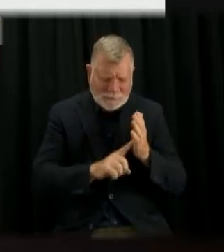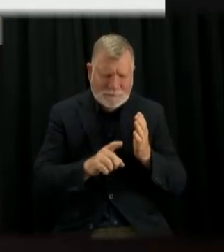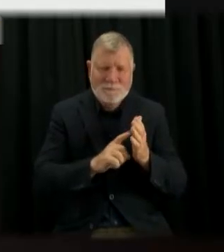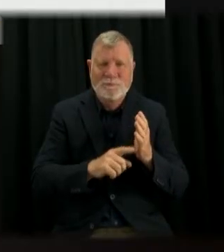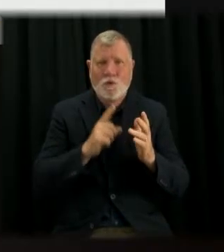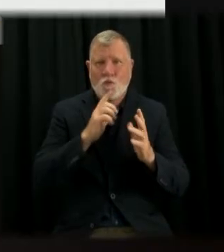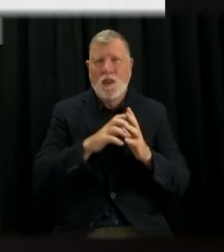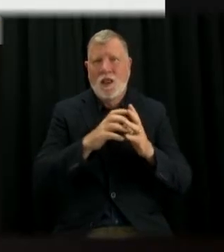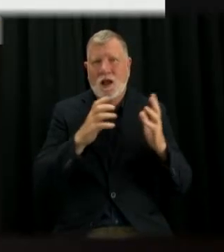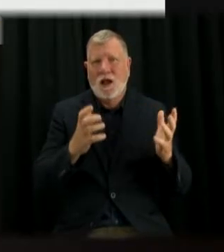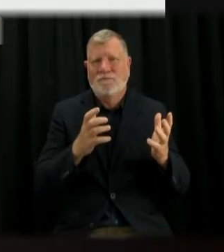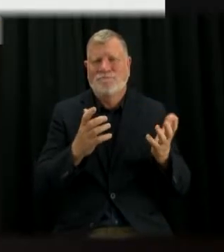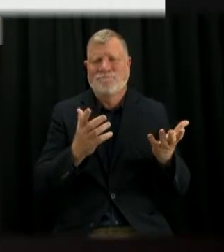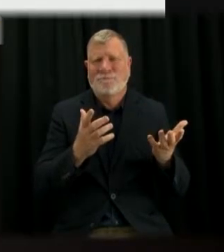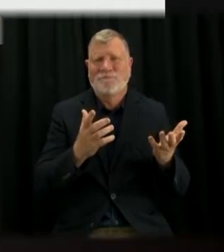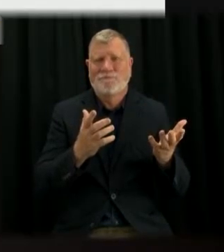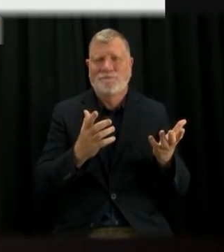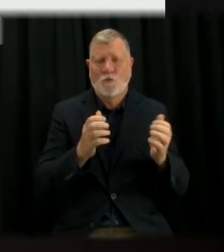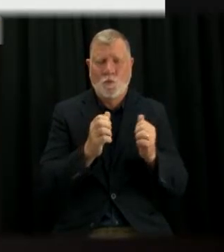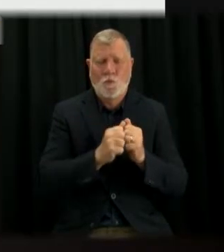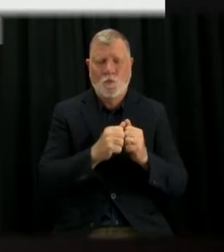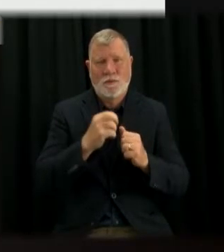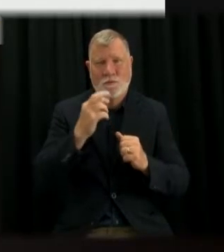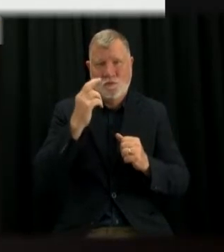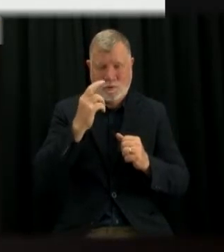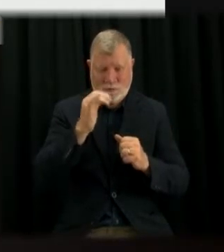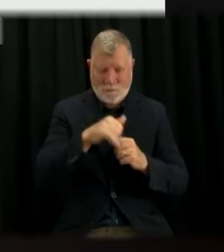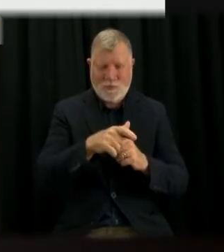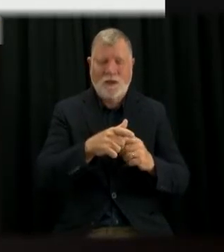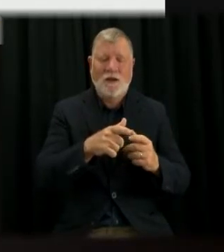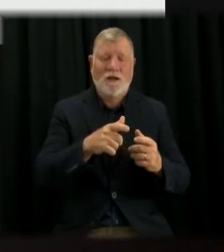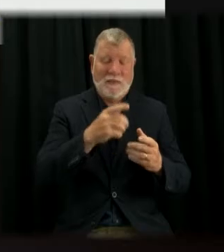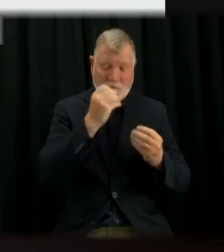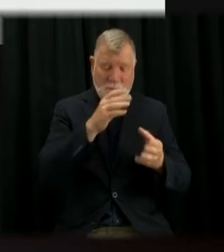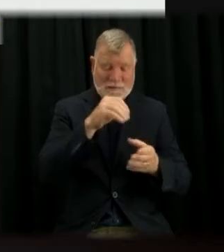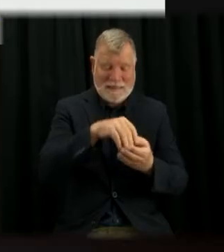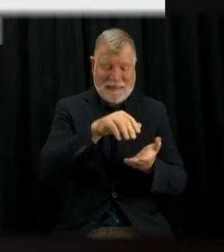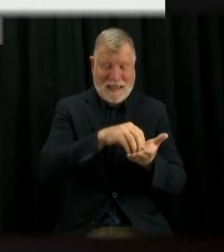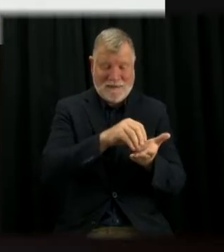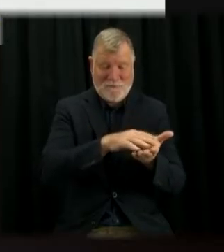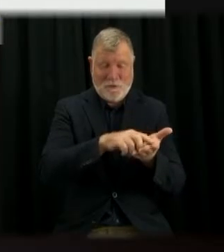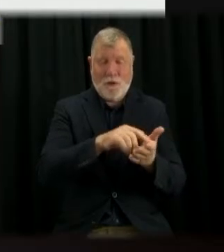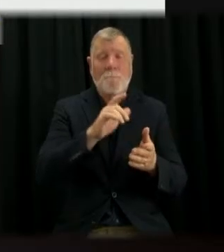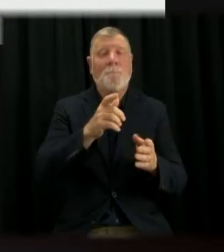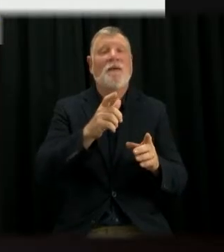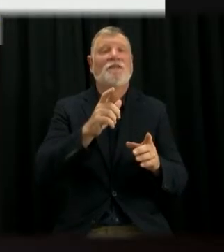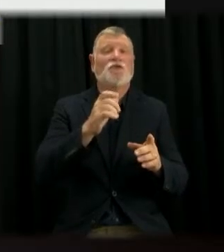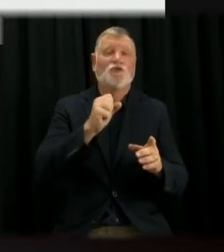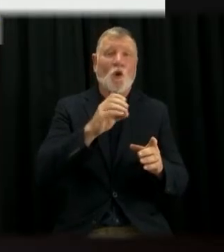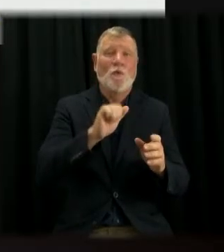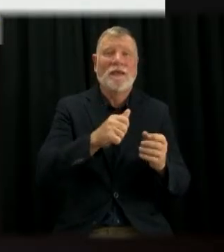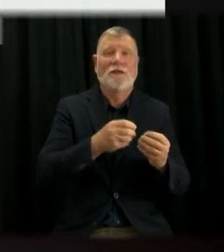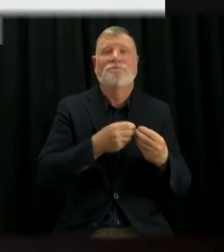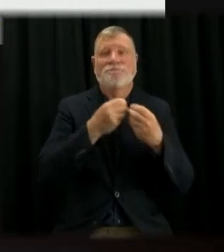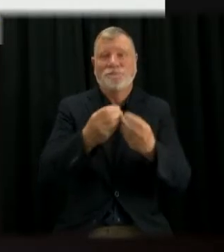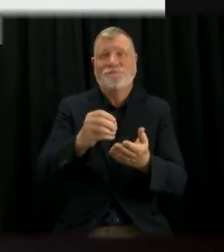que la evaluación actual es tratar de conseguir la información para poder